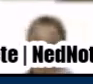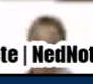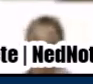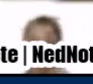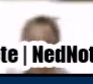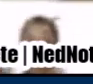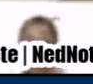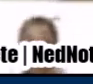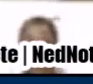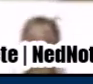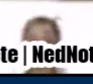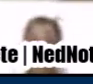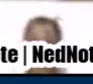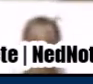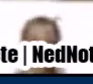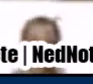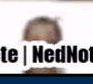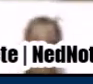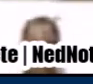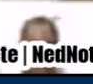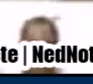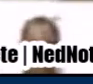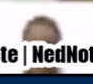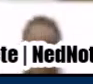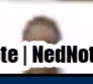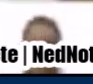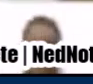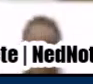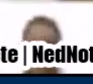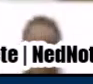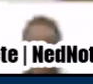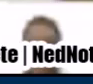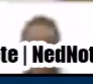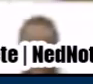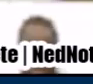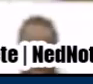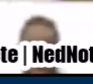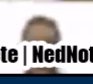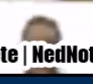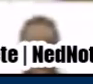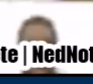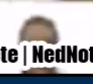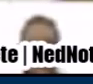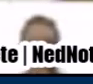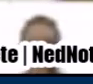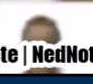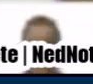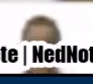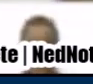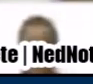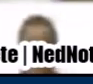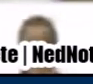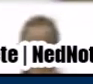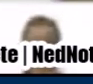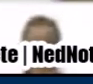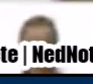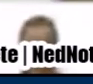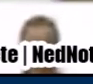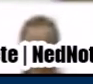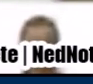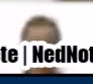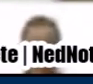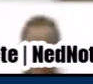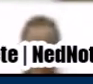condiciones para nosotros, estamos pidiendo condiciones para el pueblo de Venezuela, para que pueda elegir, y eso trae beneficios